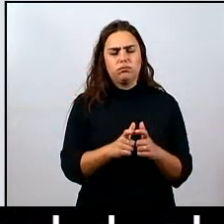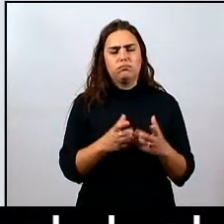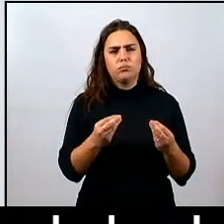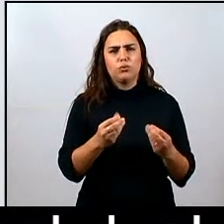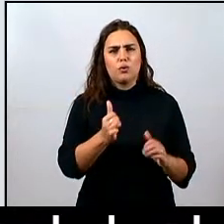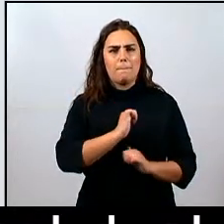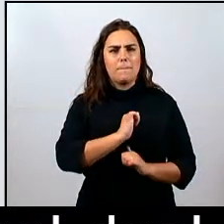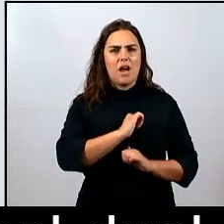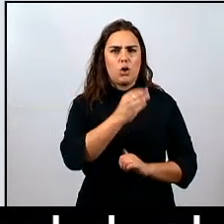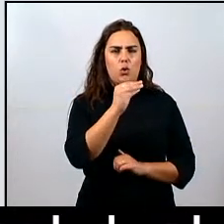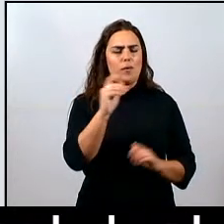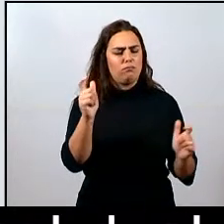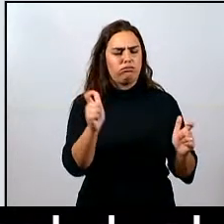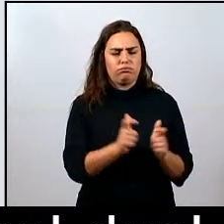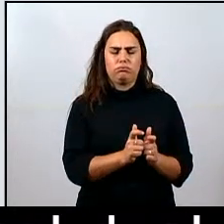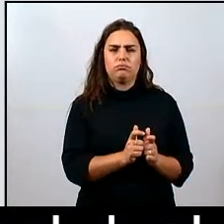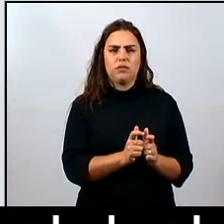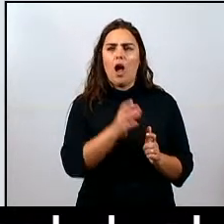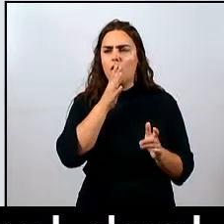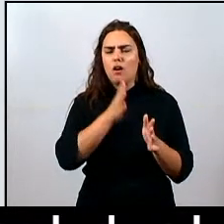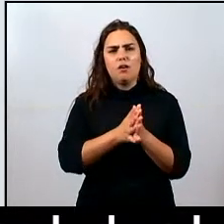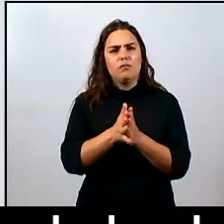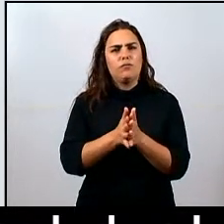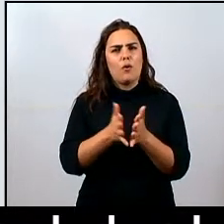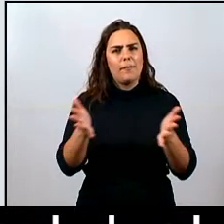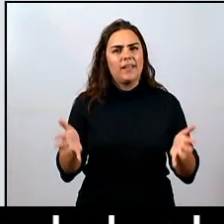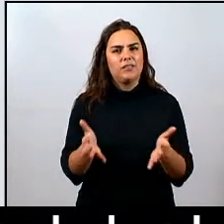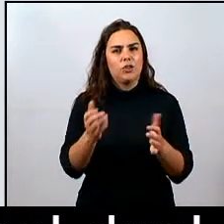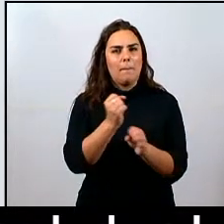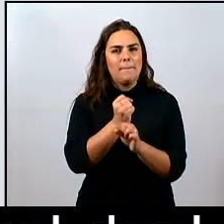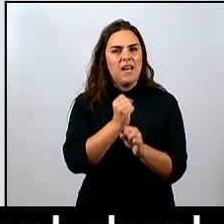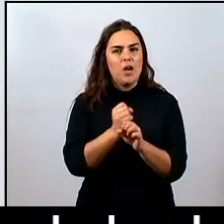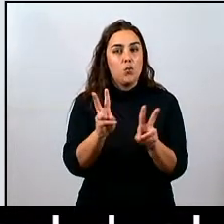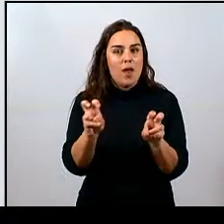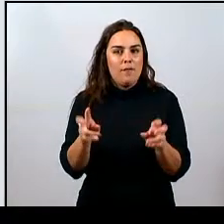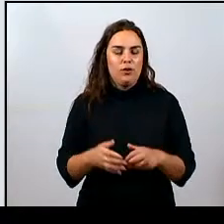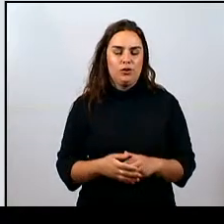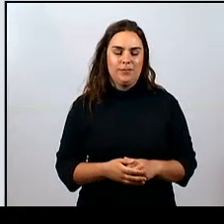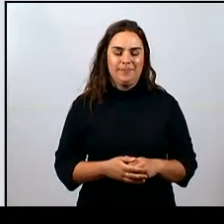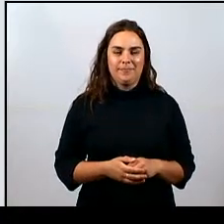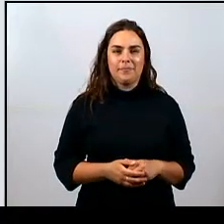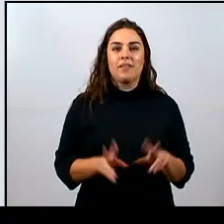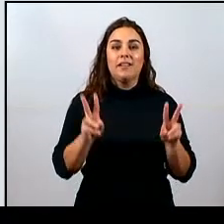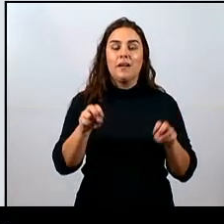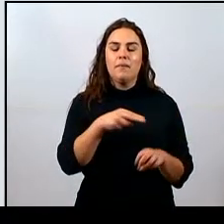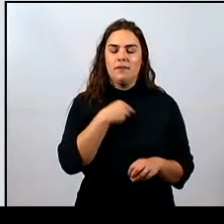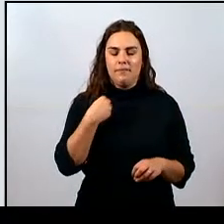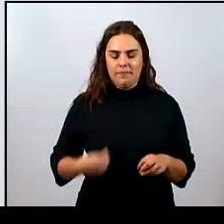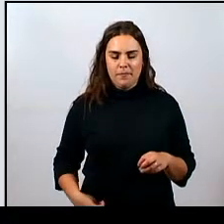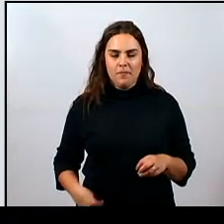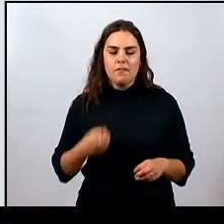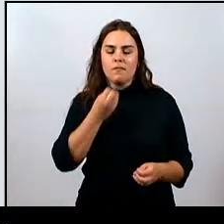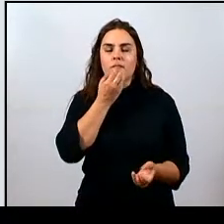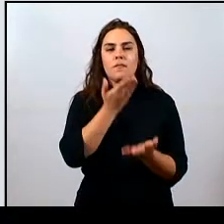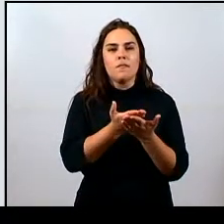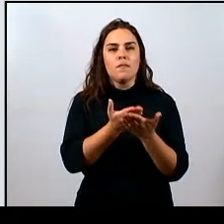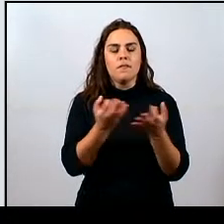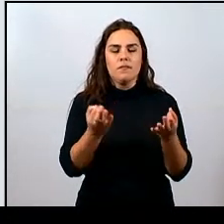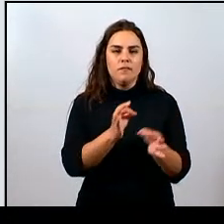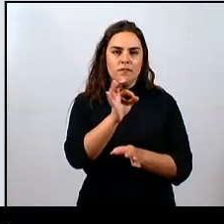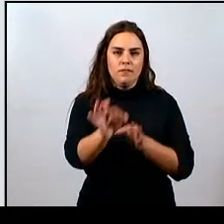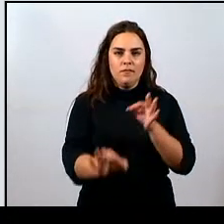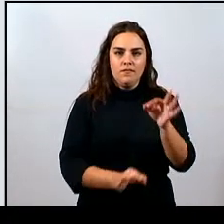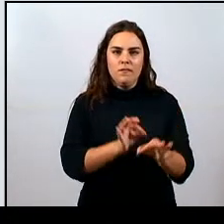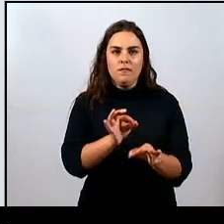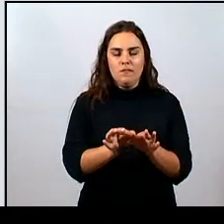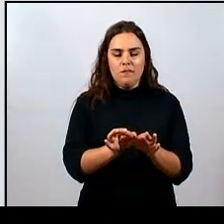paro juvenil y que estamos fomentando nuevos nichos de empleo. En materia sanitaria nos proponemos coordinar los